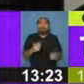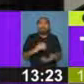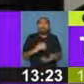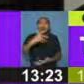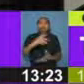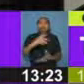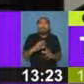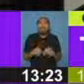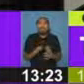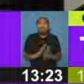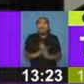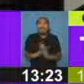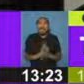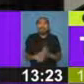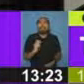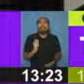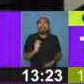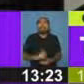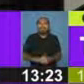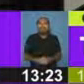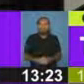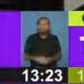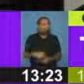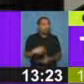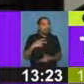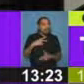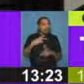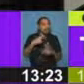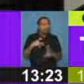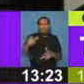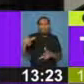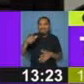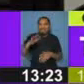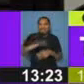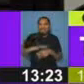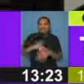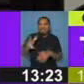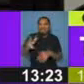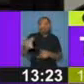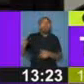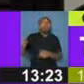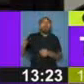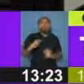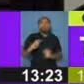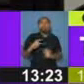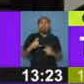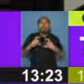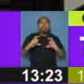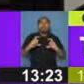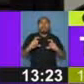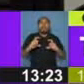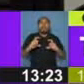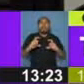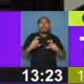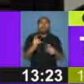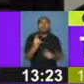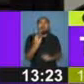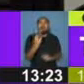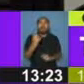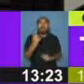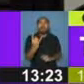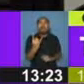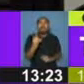computadoras dice que le van a dar un voucher con ese voucher tienen van a tener que cobrar van a tener